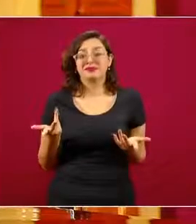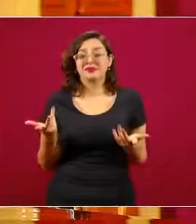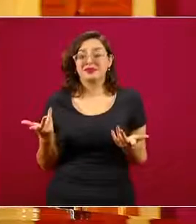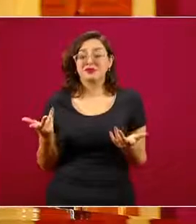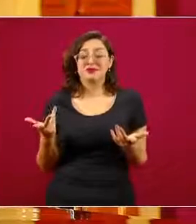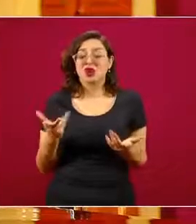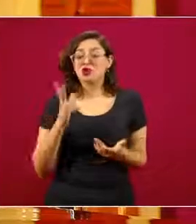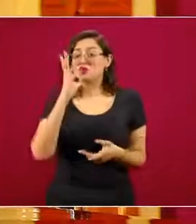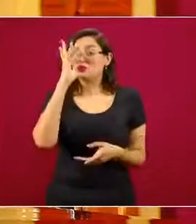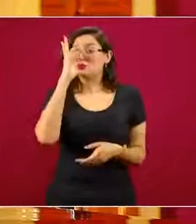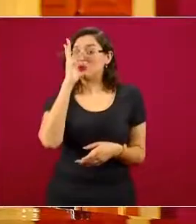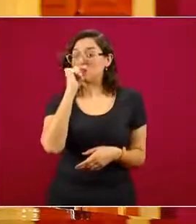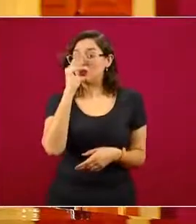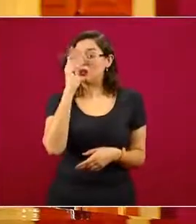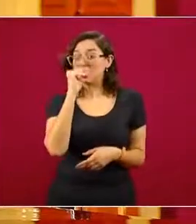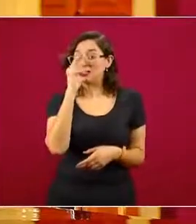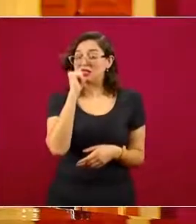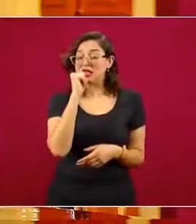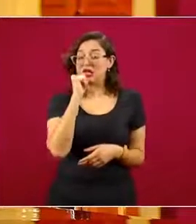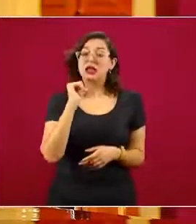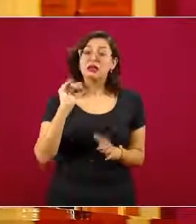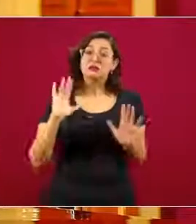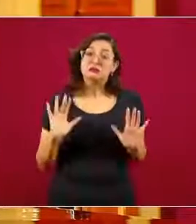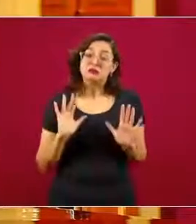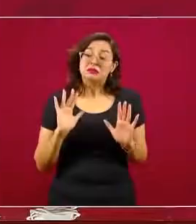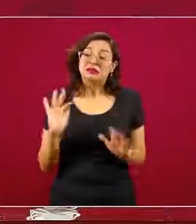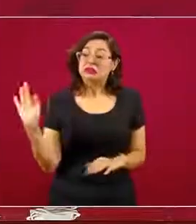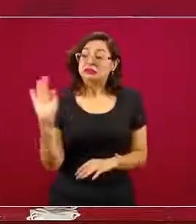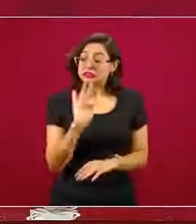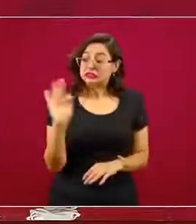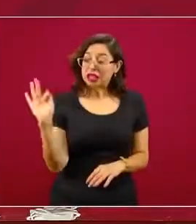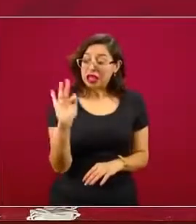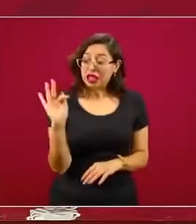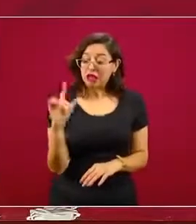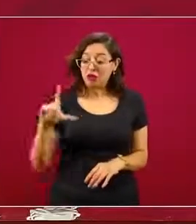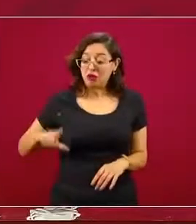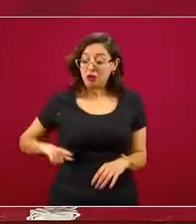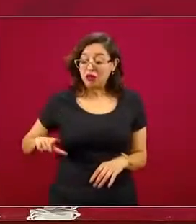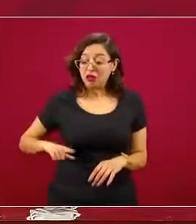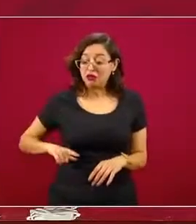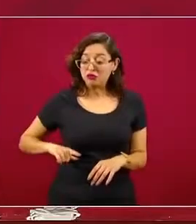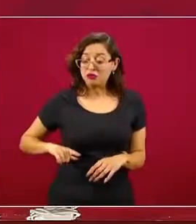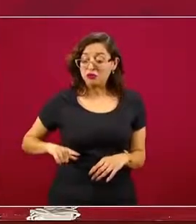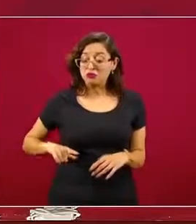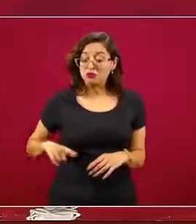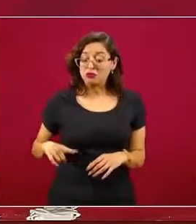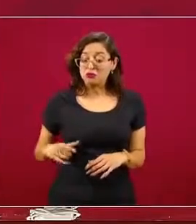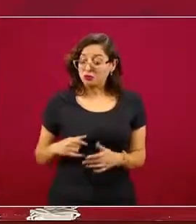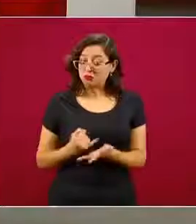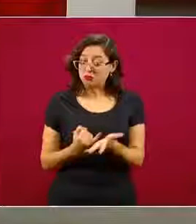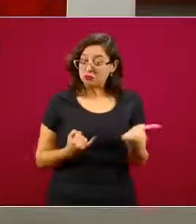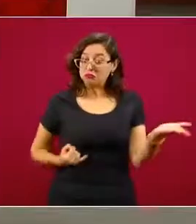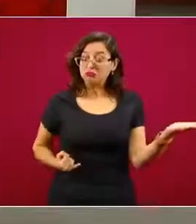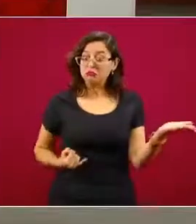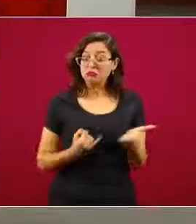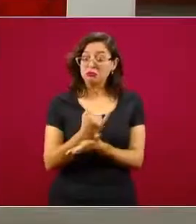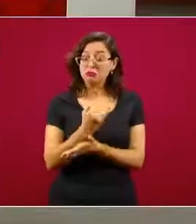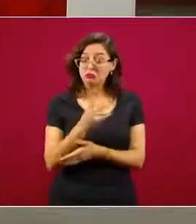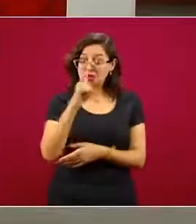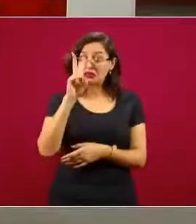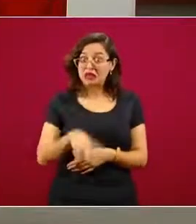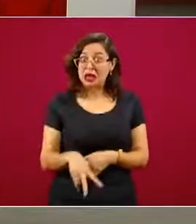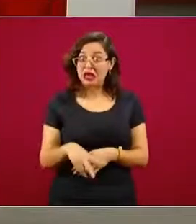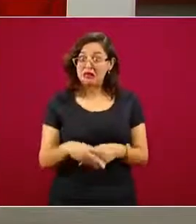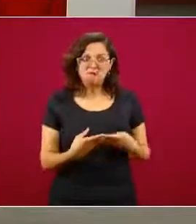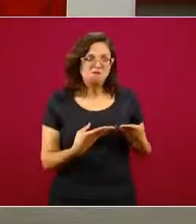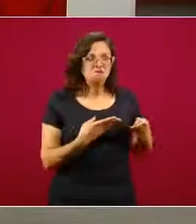dispuesto, cosa que definitivamente no es el caso de nosotros en el Gobierno de México, se esté dispuesto a sufrir las